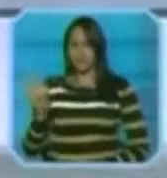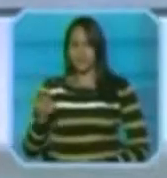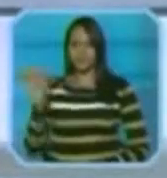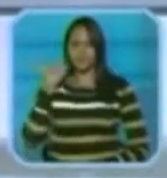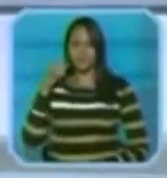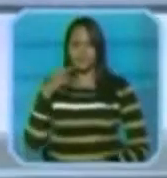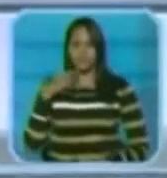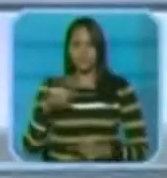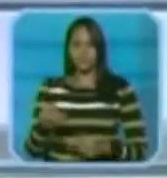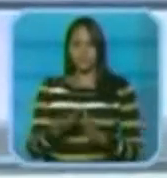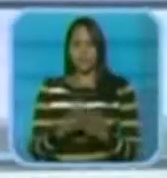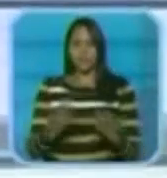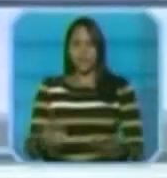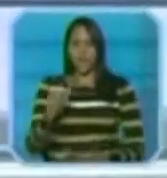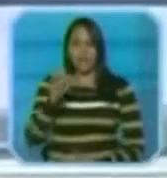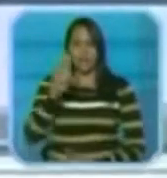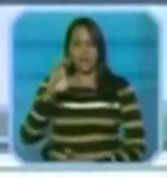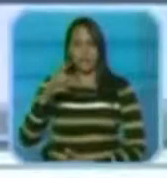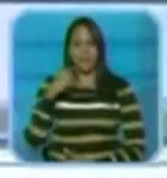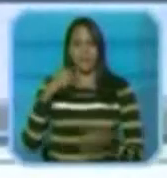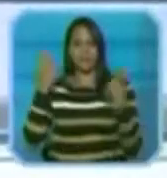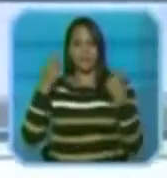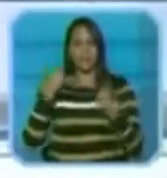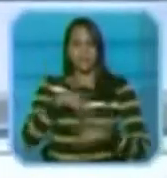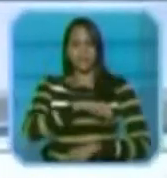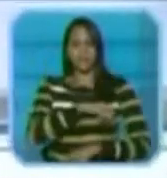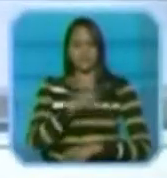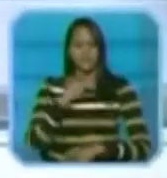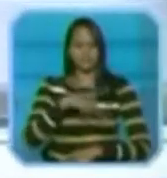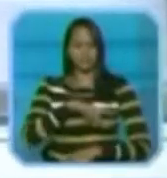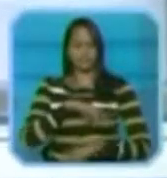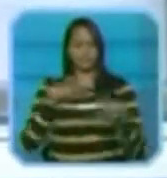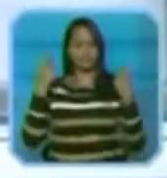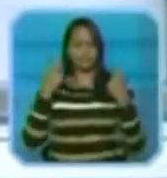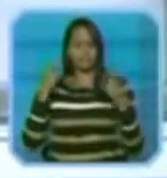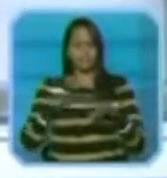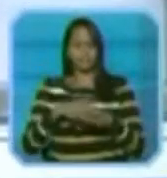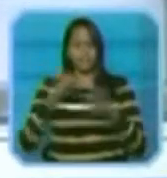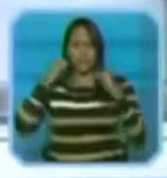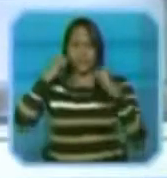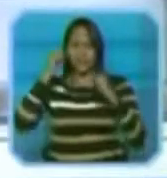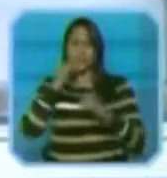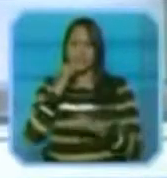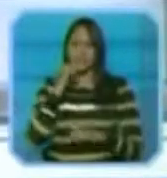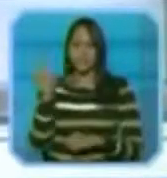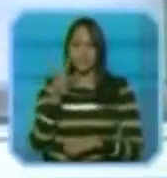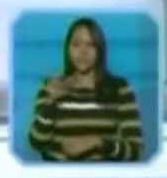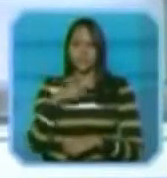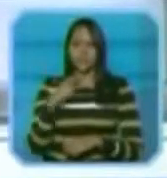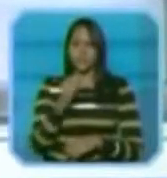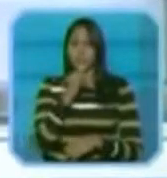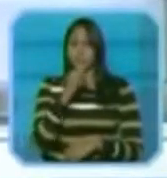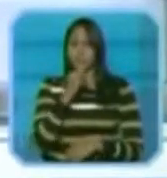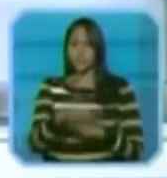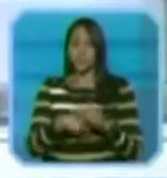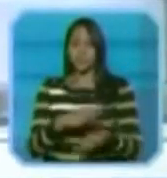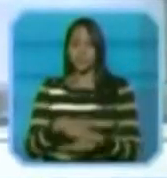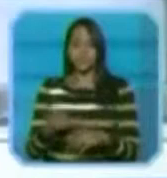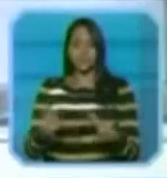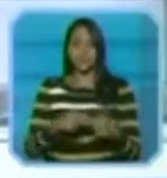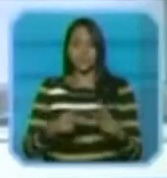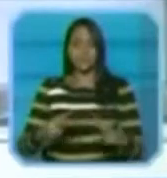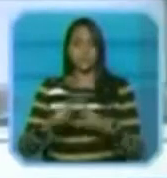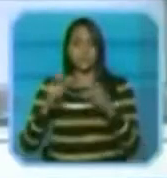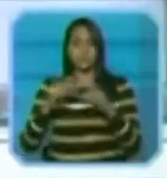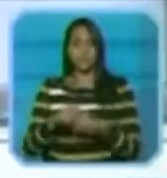Venezuela demandó al diario ABC de España por la publicación de imágenes falsas sobre las manifestaciones en Venezuela. El anuncio fue hecho durante